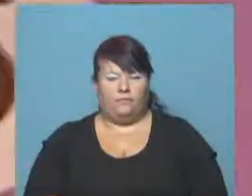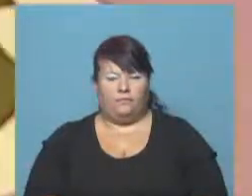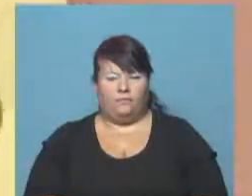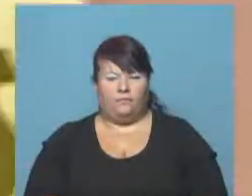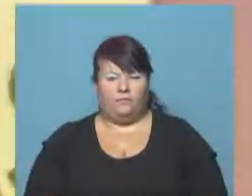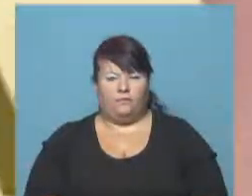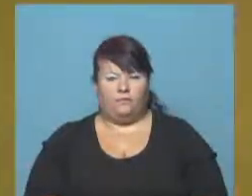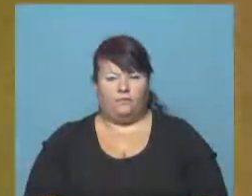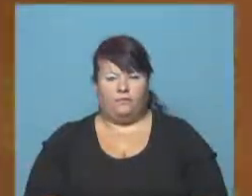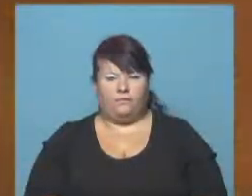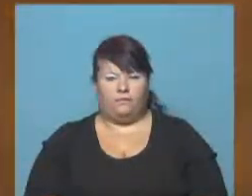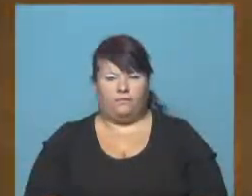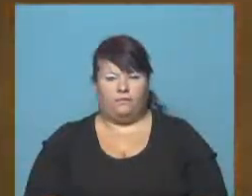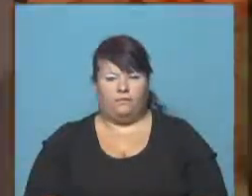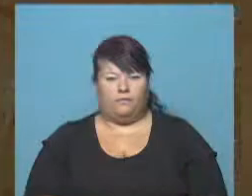nada nos calla.